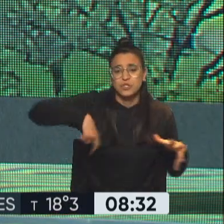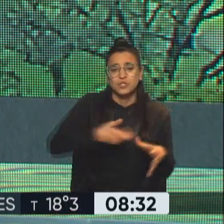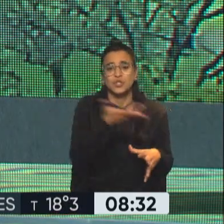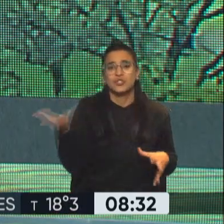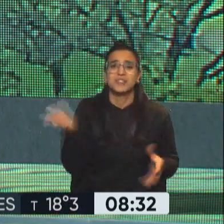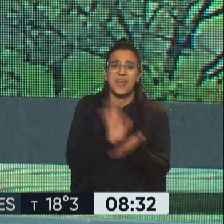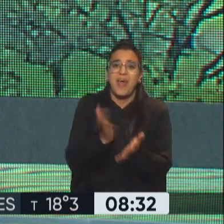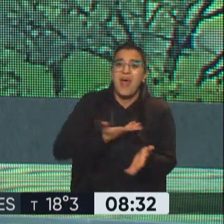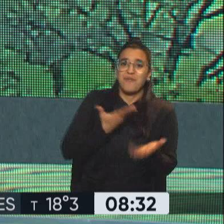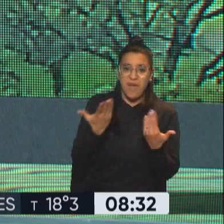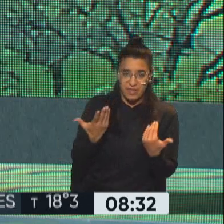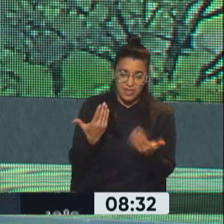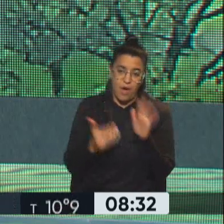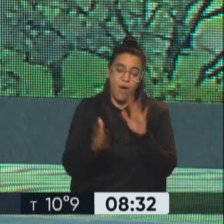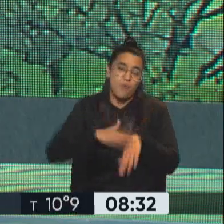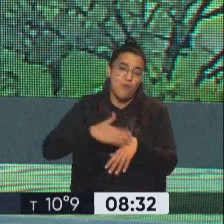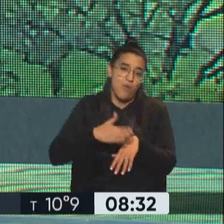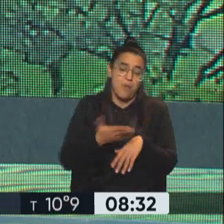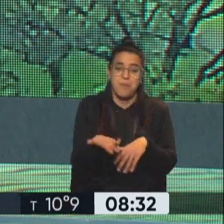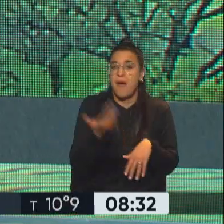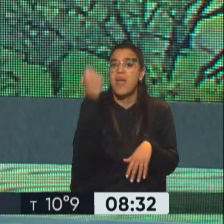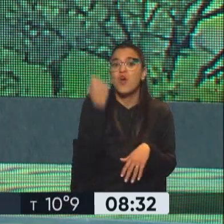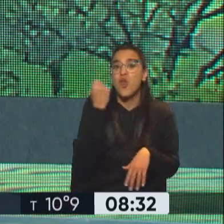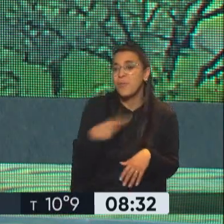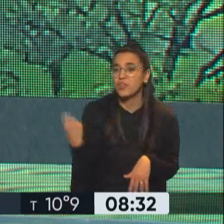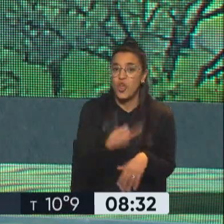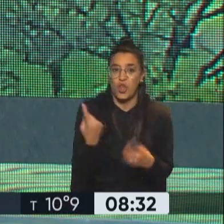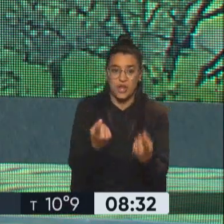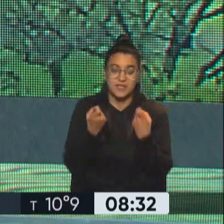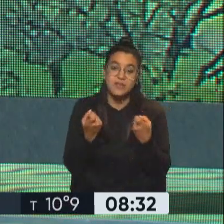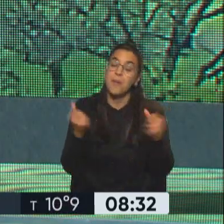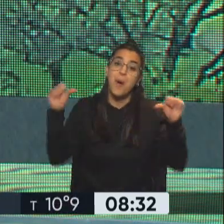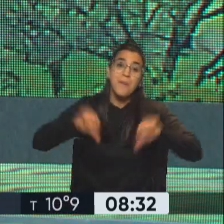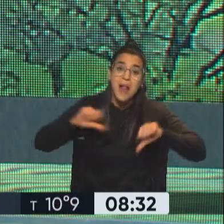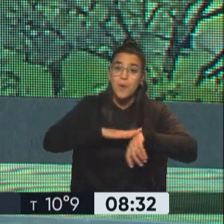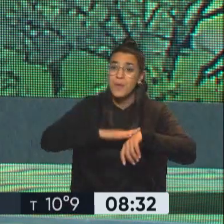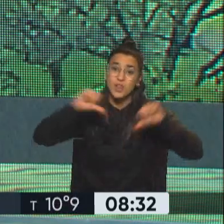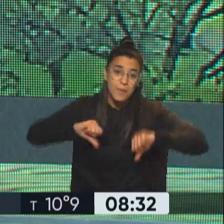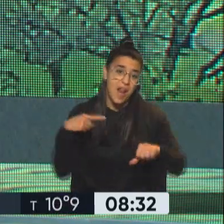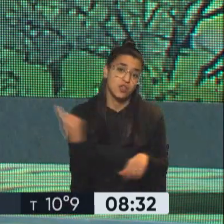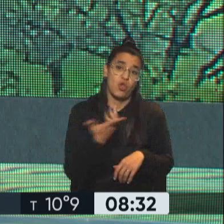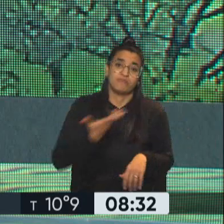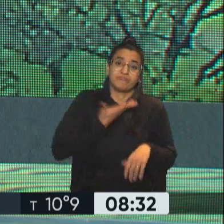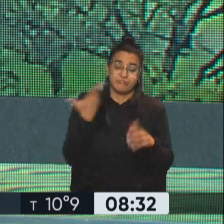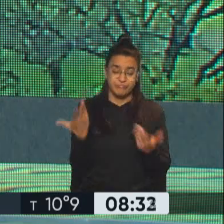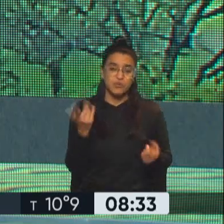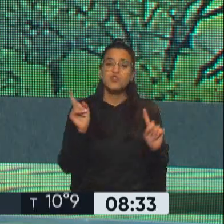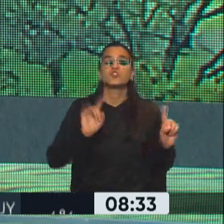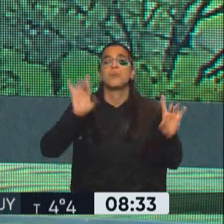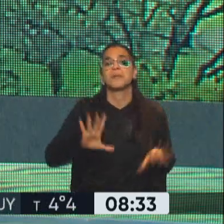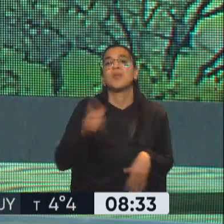República Argentina, porque la economía nos llega a todos y los malos momentos de la economía nos afectan a todos. No siempre los buenos momentos de la